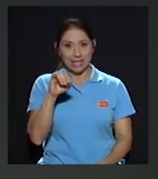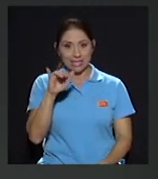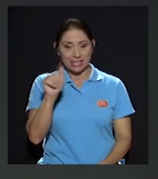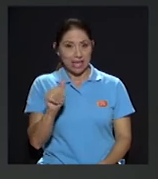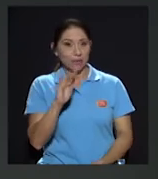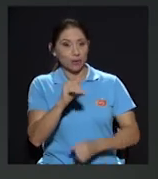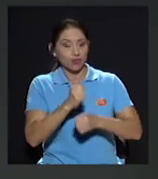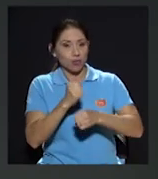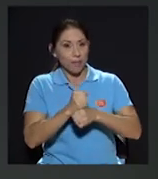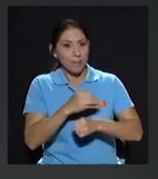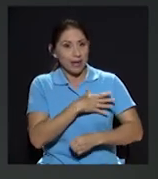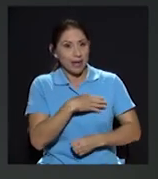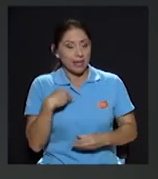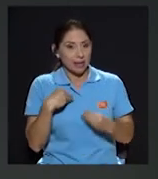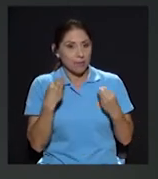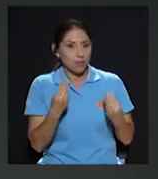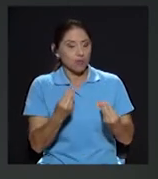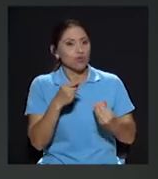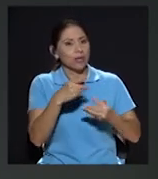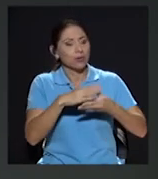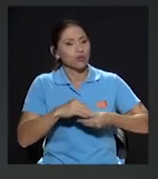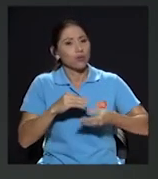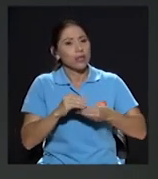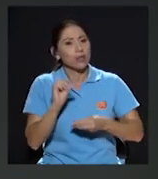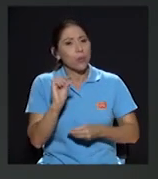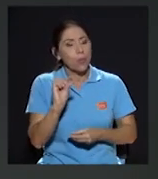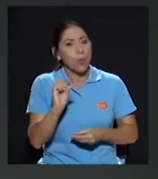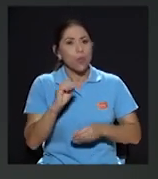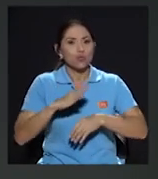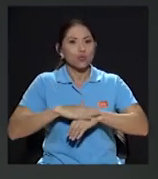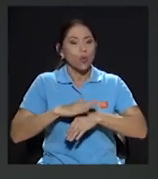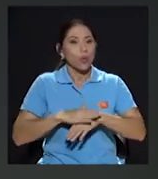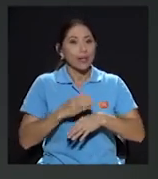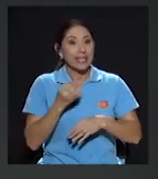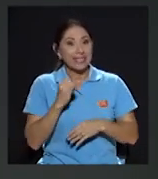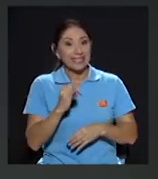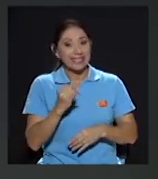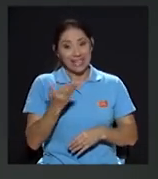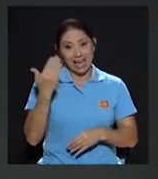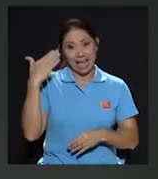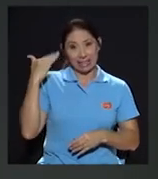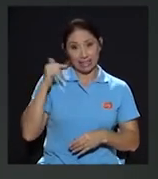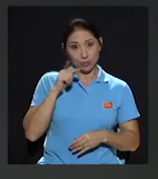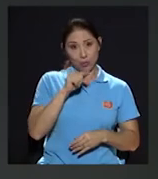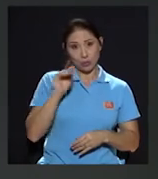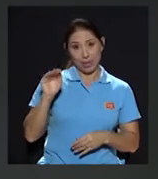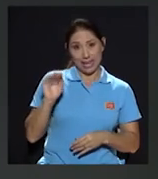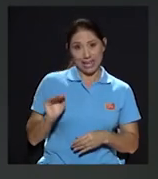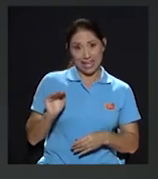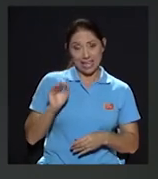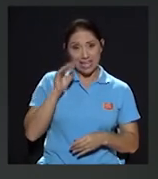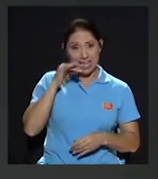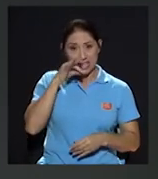encantaría que vaya a recibirnos cuente un poco si la niña que fue a la escuela primaria